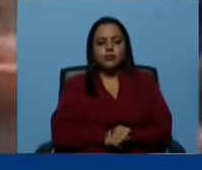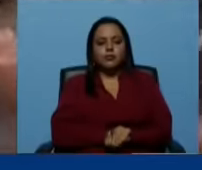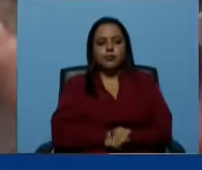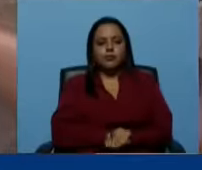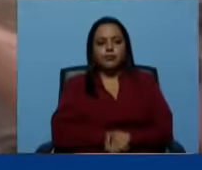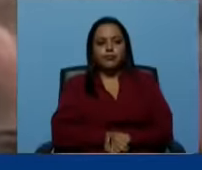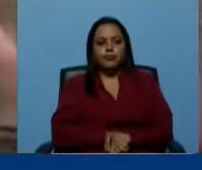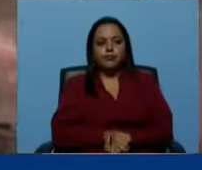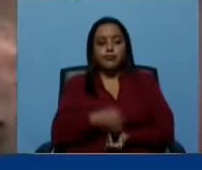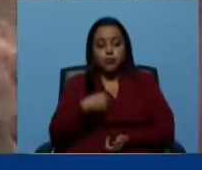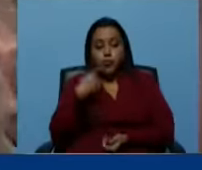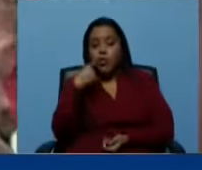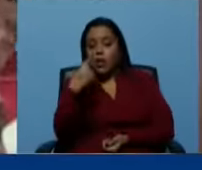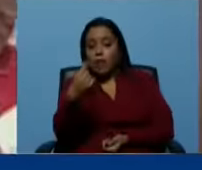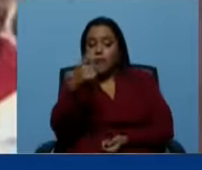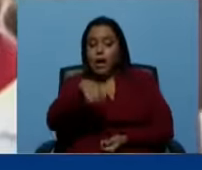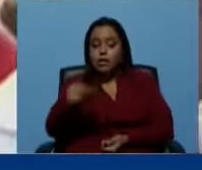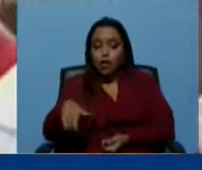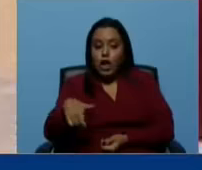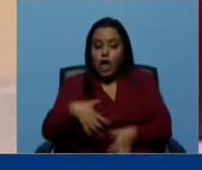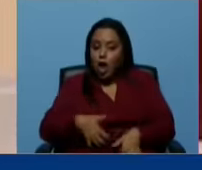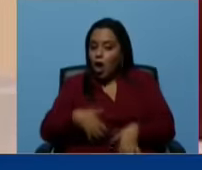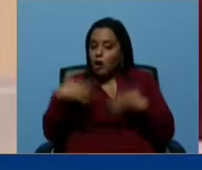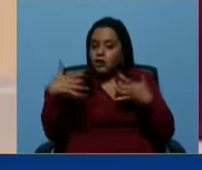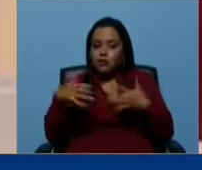Eso se lo digo a los que odian,